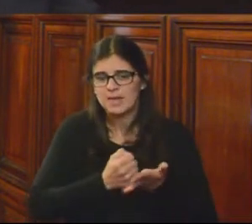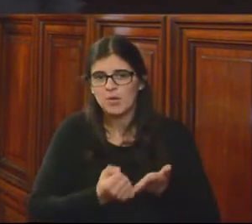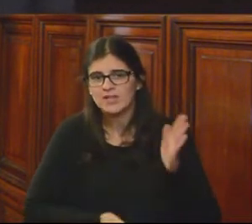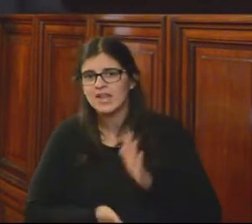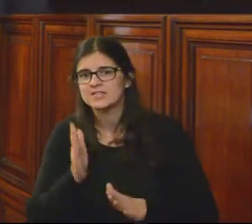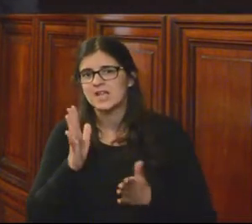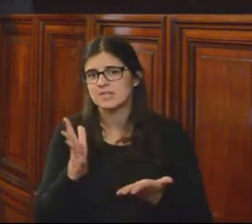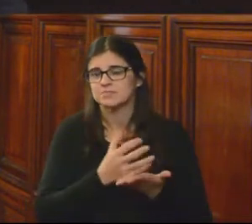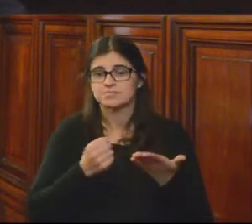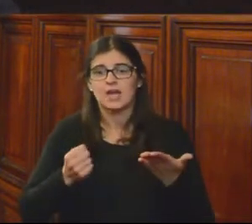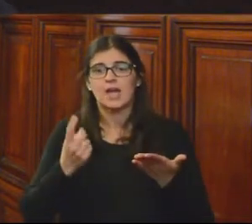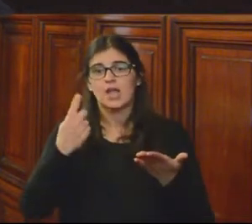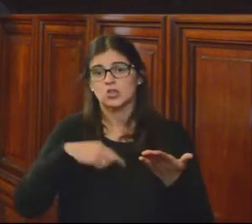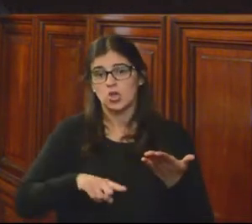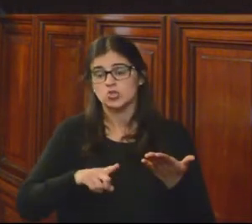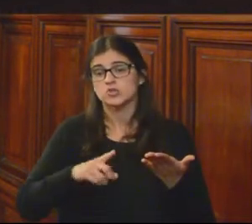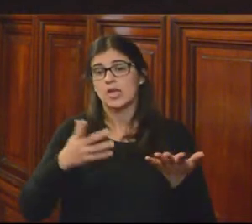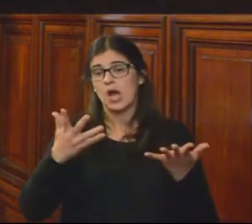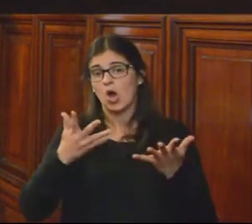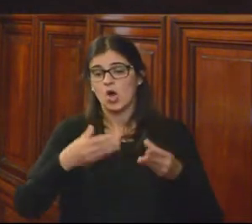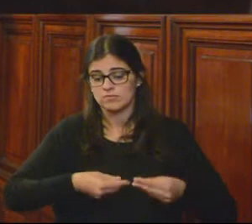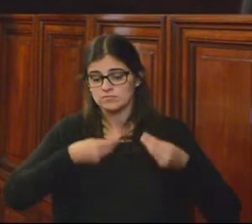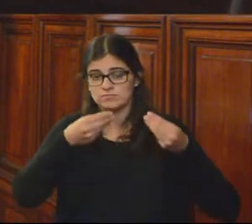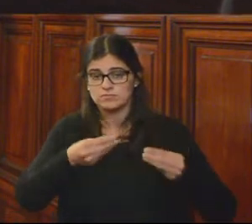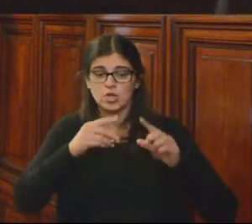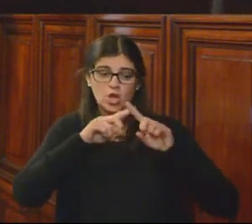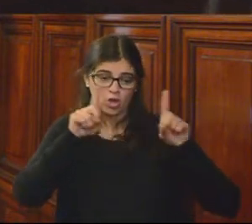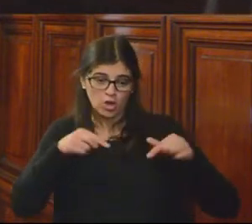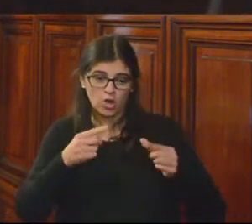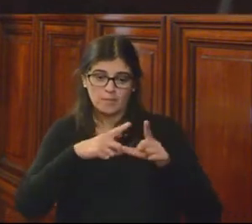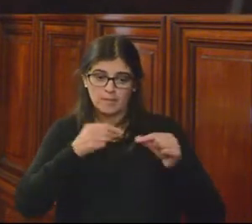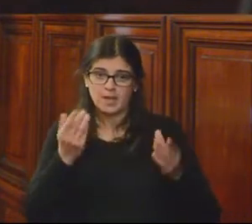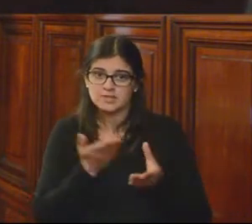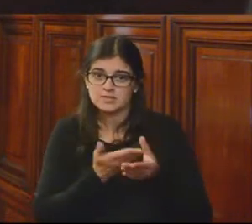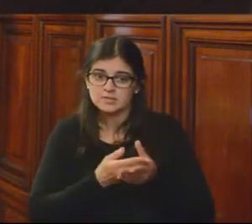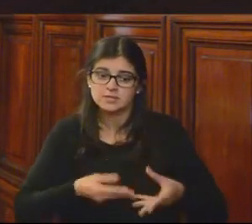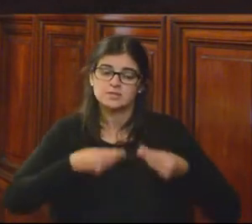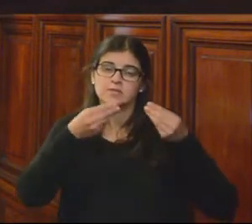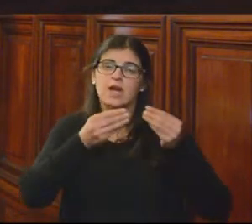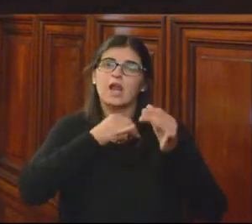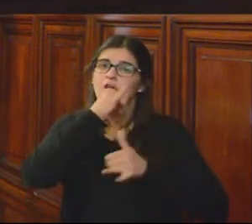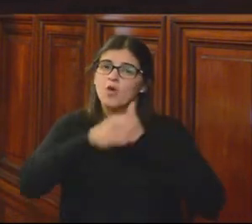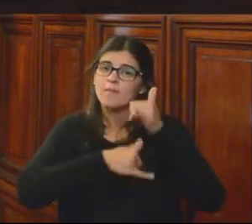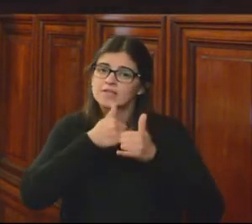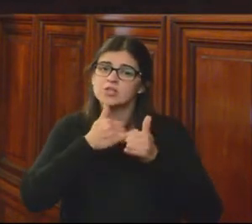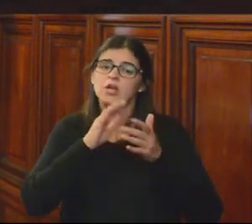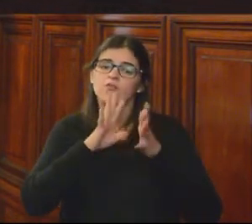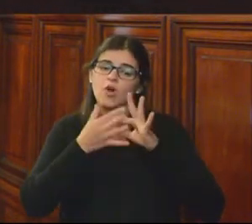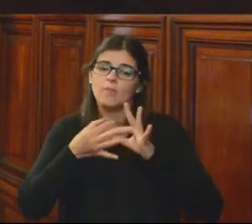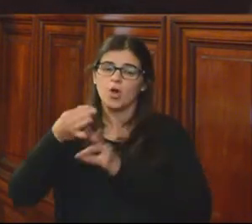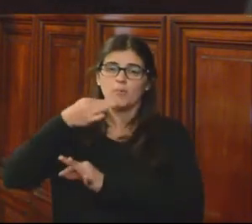salida. Vamos a dar la documentación que tenemos y pasar la información siguiendo las